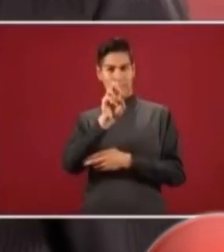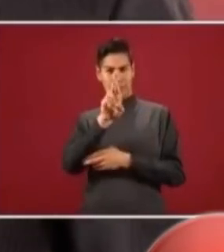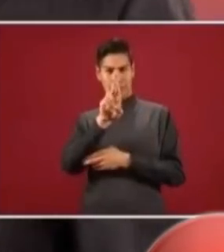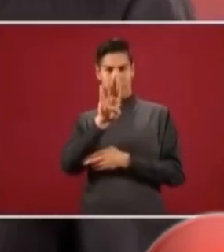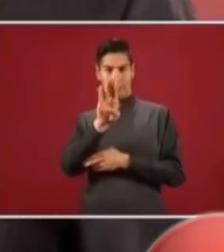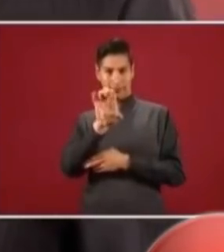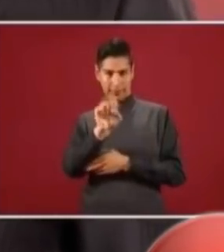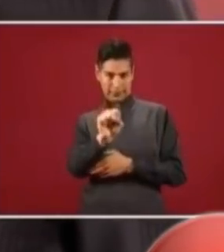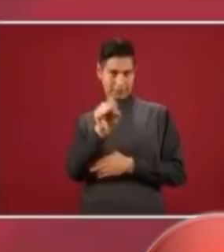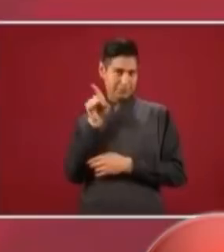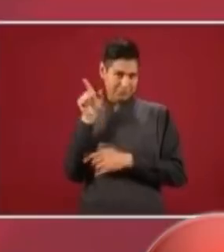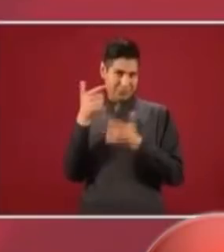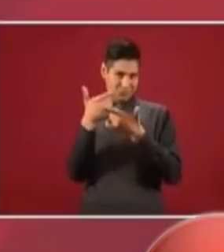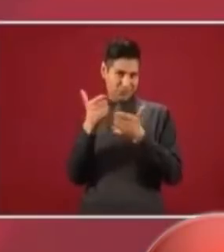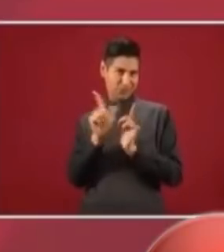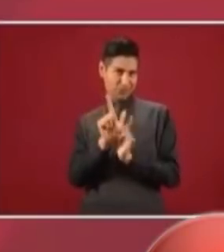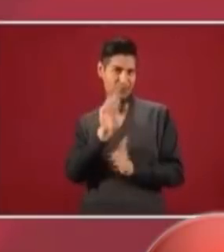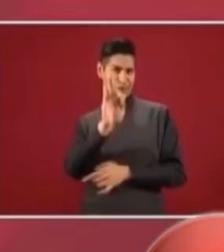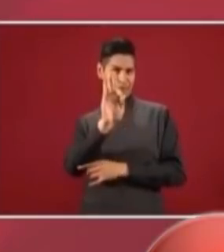o el grupo Forbes